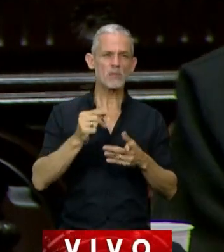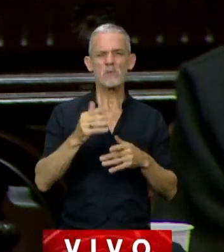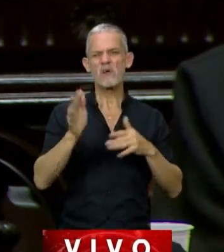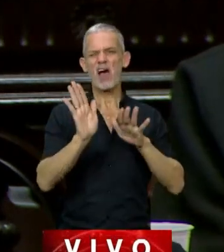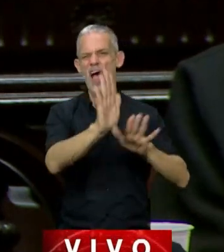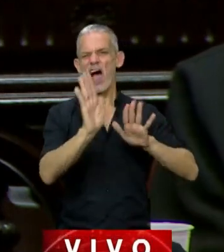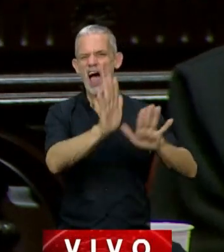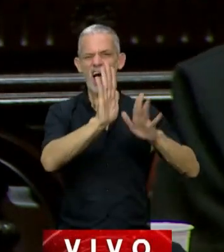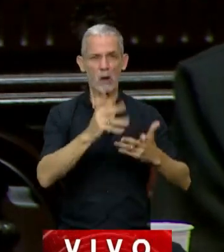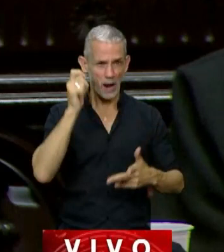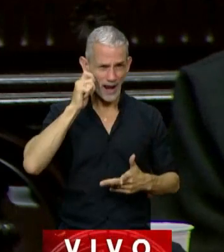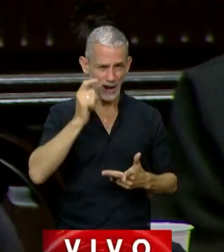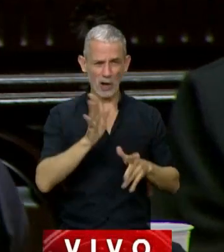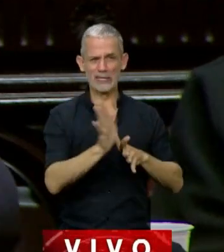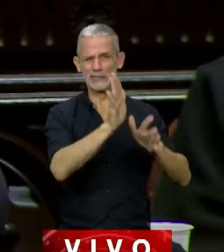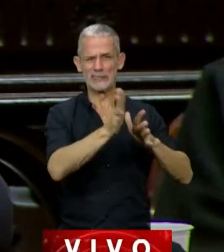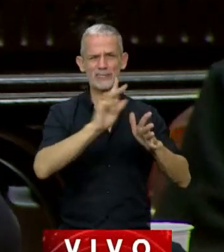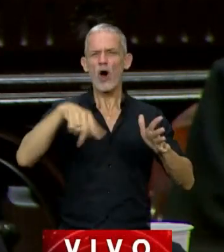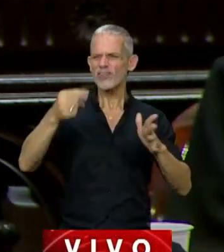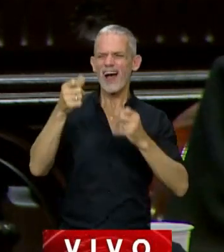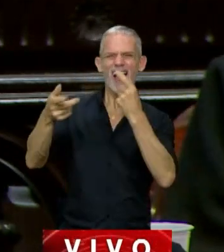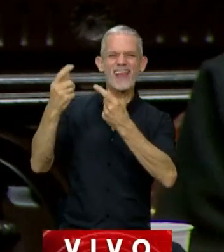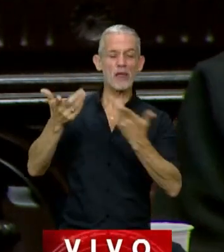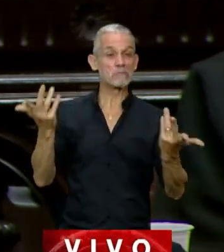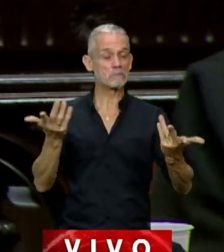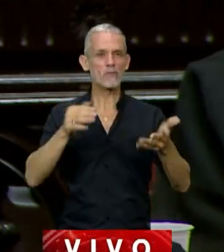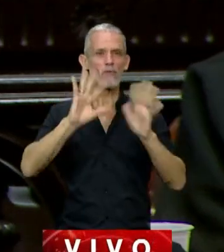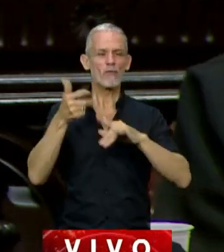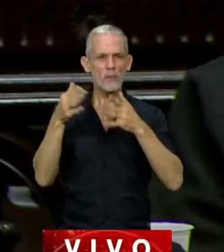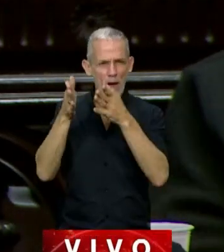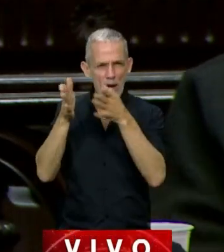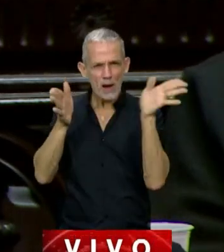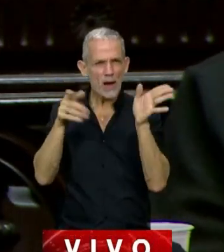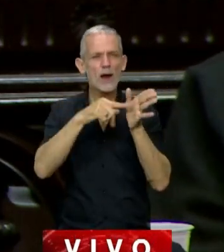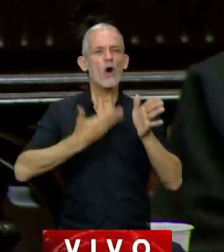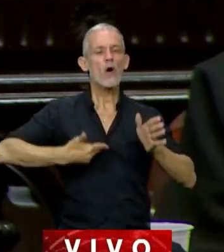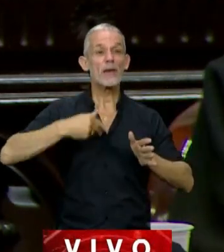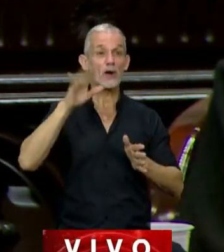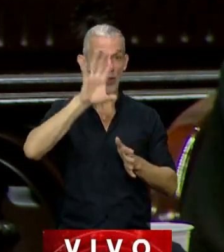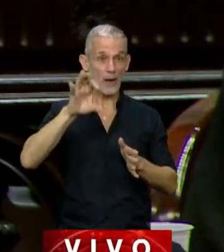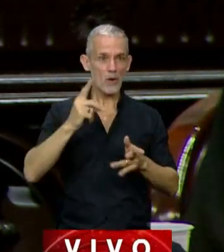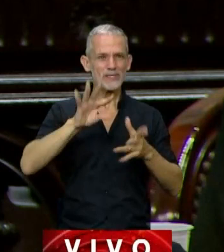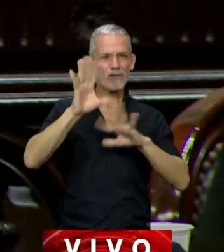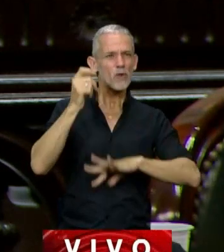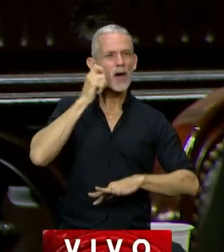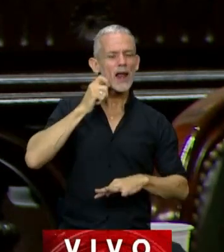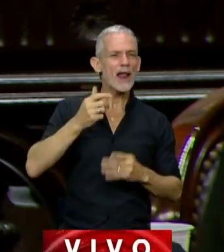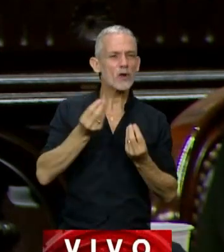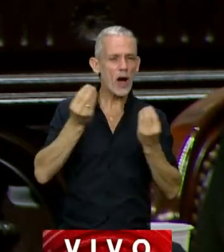postergada, enormemente postergada. Una visión estratégica que ha tenido el gobierno de la provincia